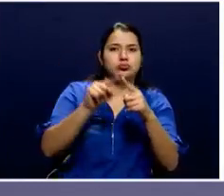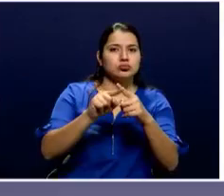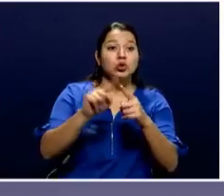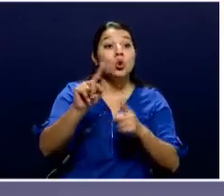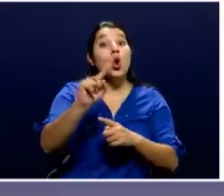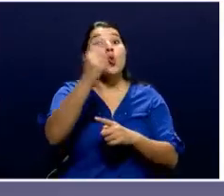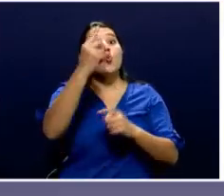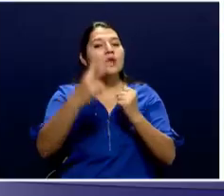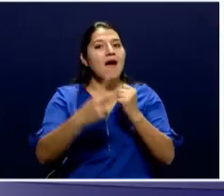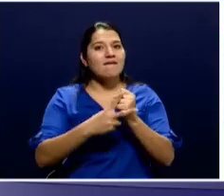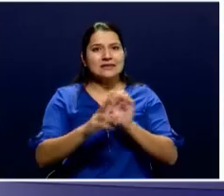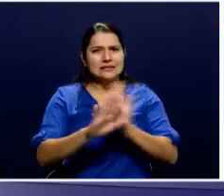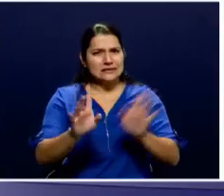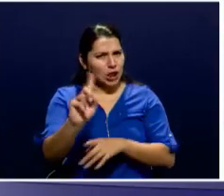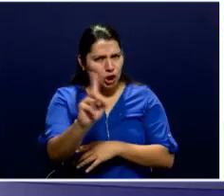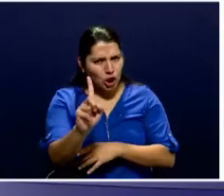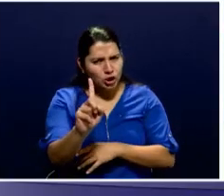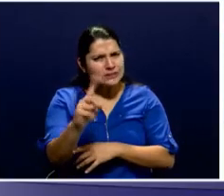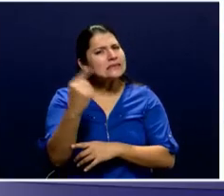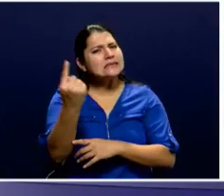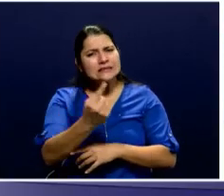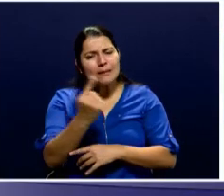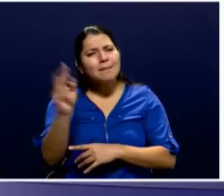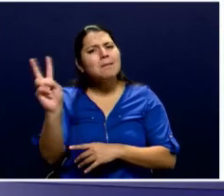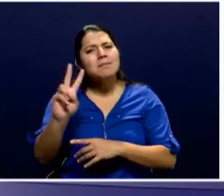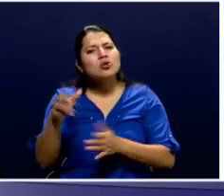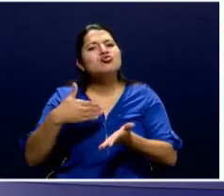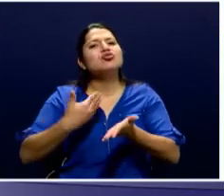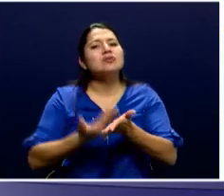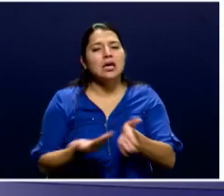son estas oleadas de la epidemia?